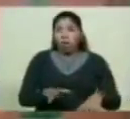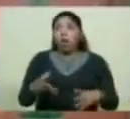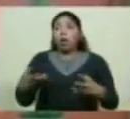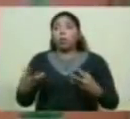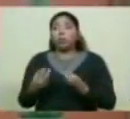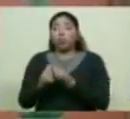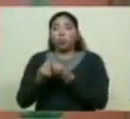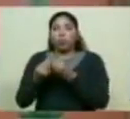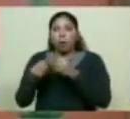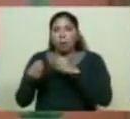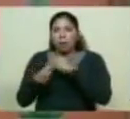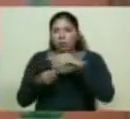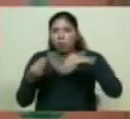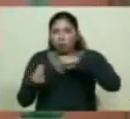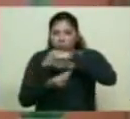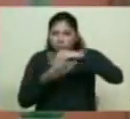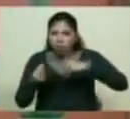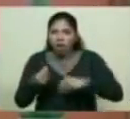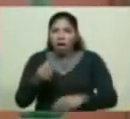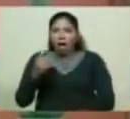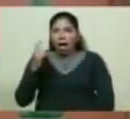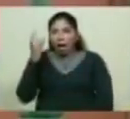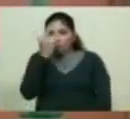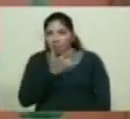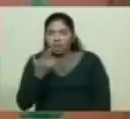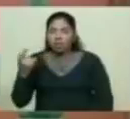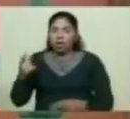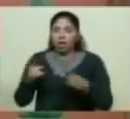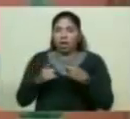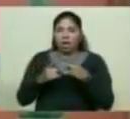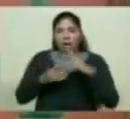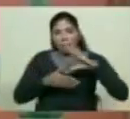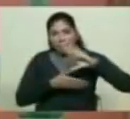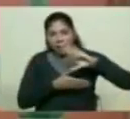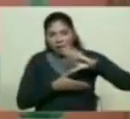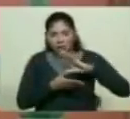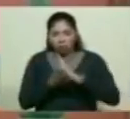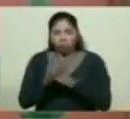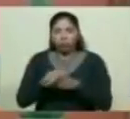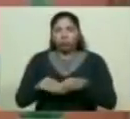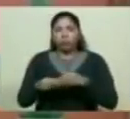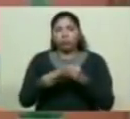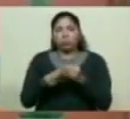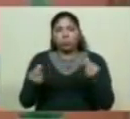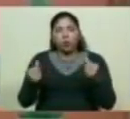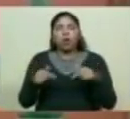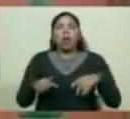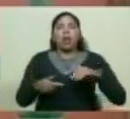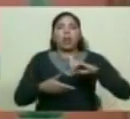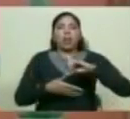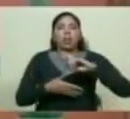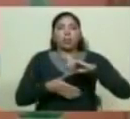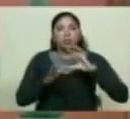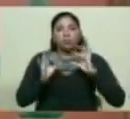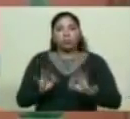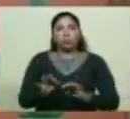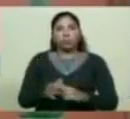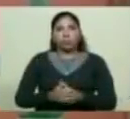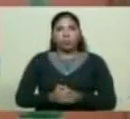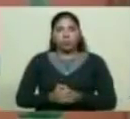y de américa que una emancipación europea fin de la cita cierro comillas